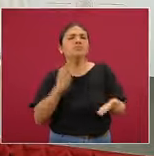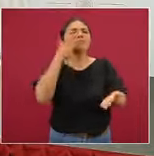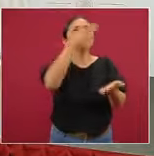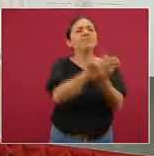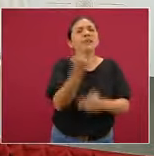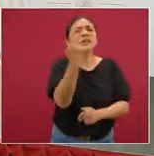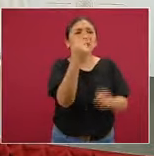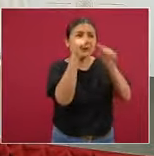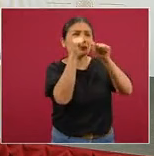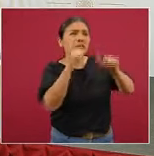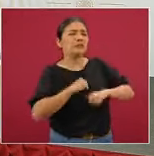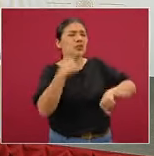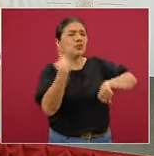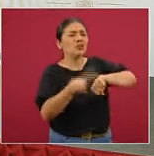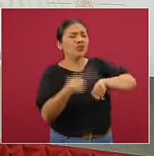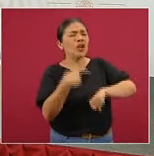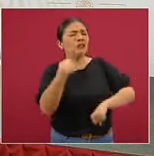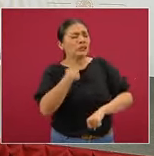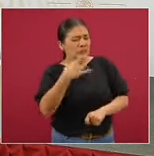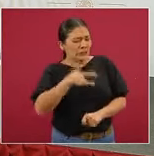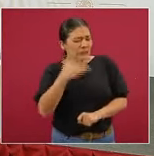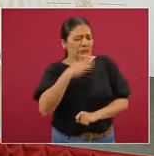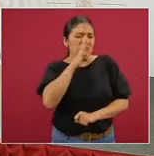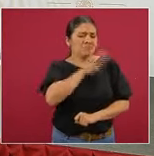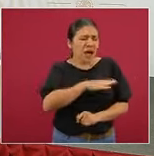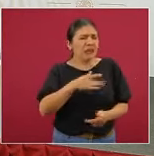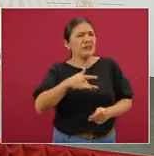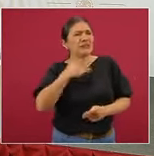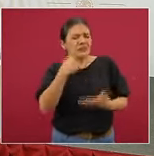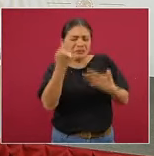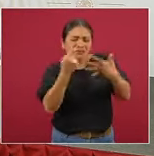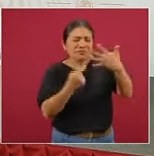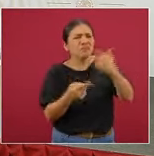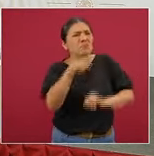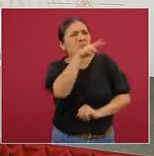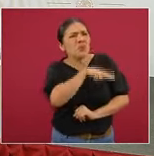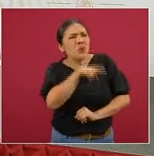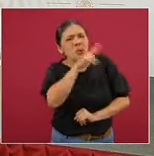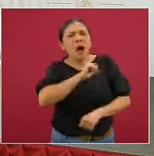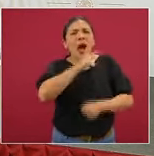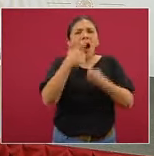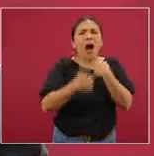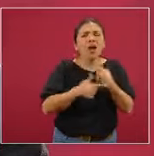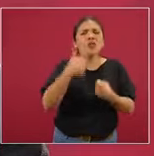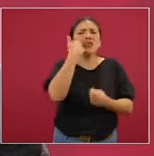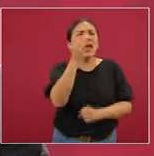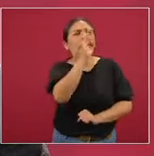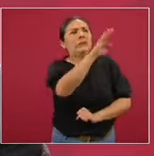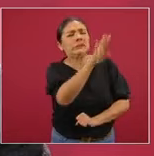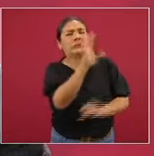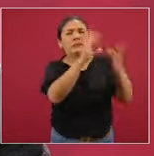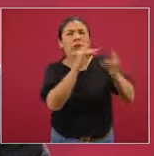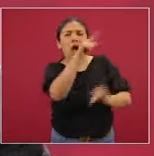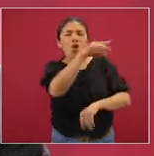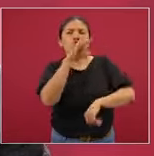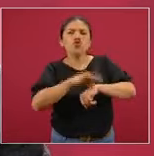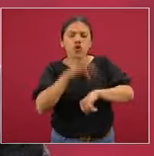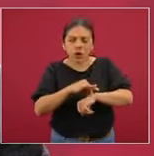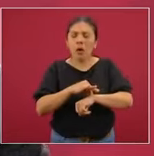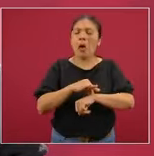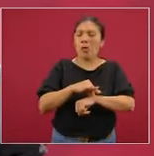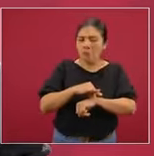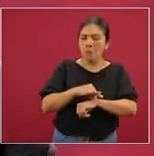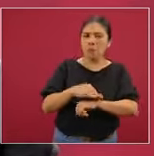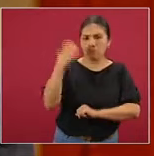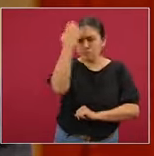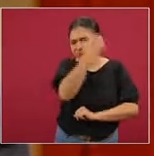a consulta porque tiene alguna necesidad de salud, tiene un síntoma, tiene una preocupación, quiere comentar sobre su estado de salud, se